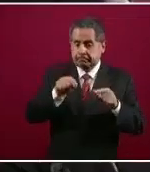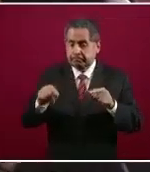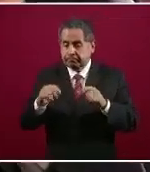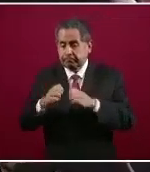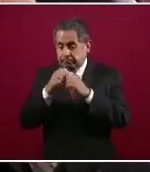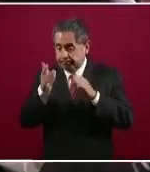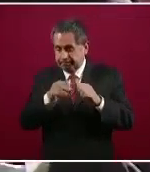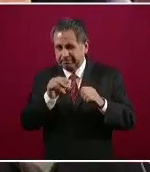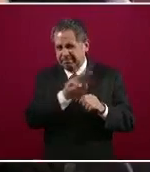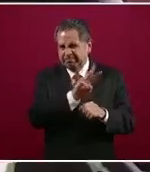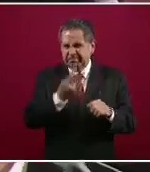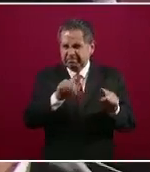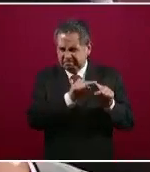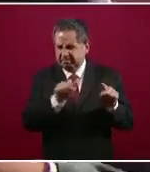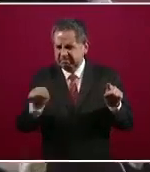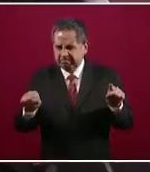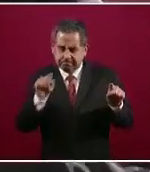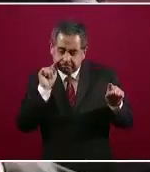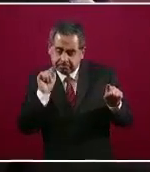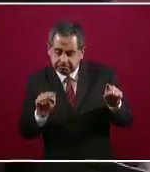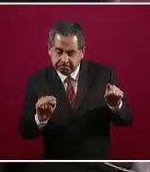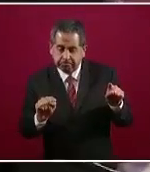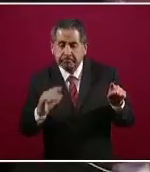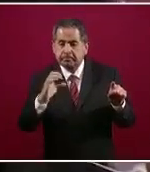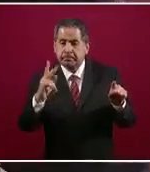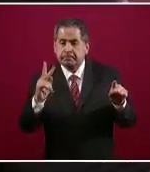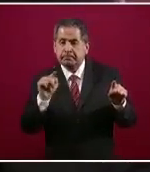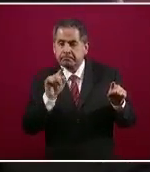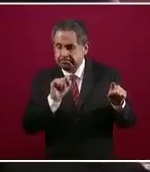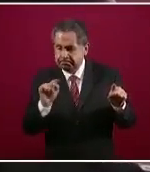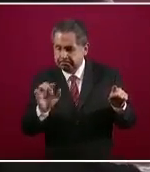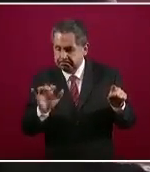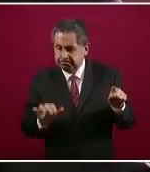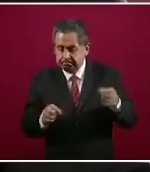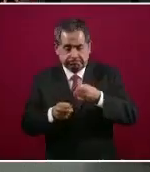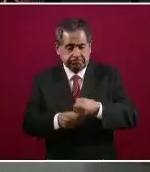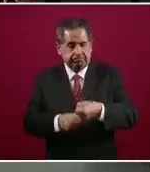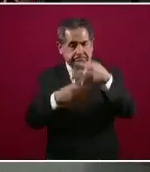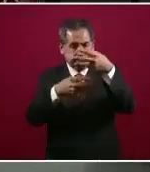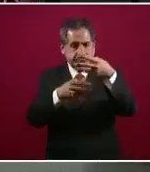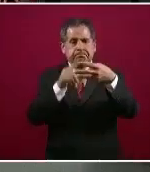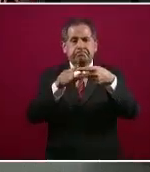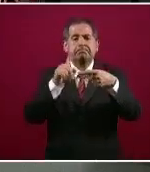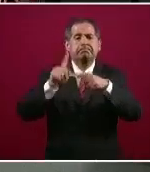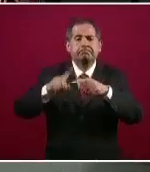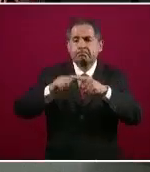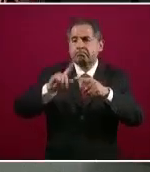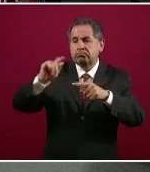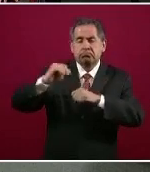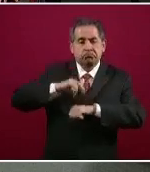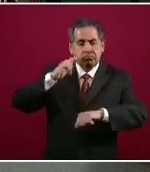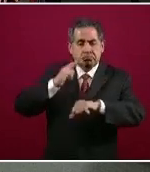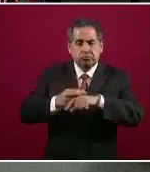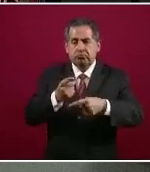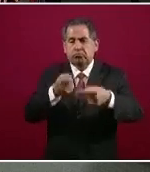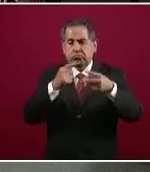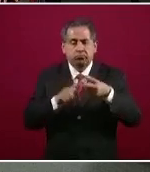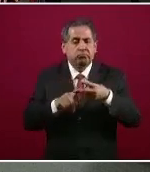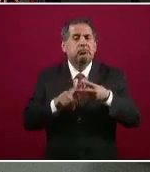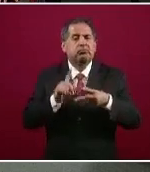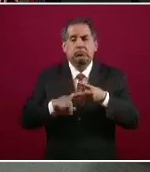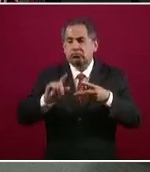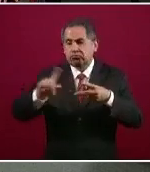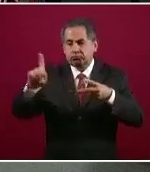Riesgos.gov.mx/emergencias, ustedes ingresan su código postal o su colonia y el sistema les entrega el nombre del funcionario municipal, el nombre